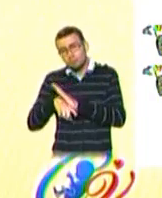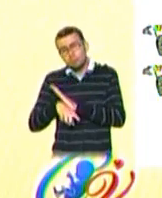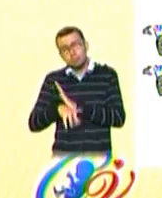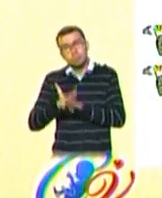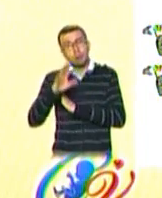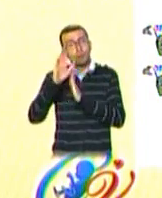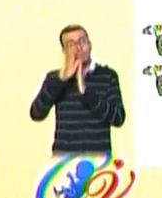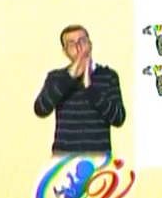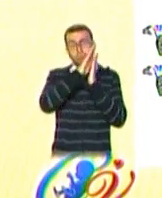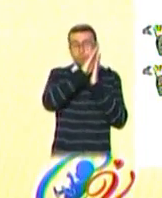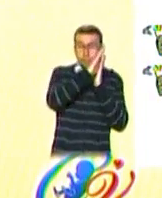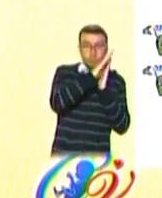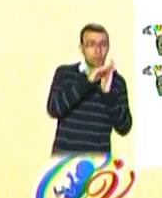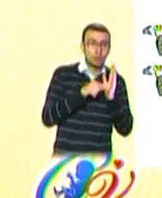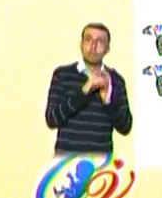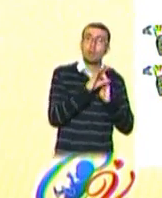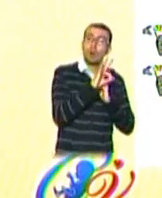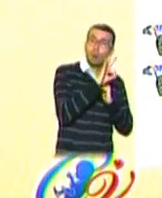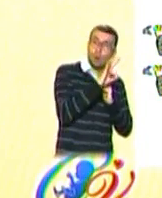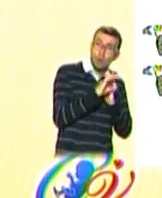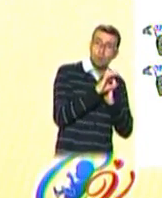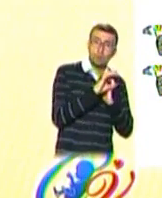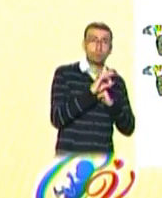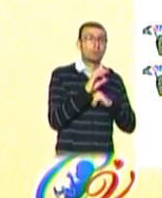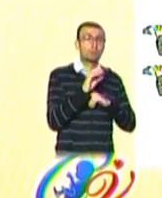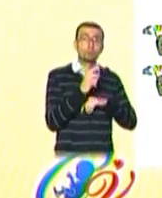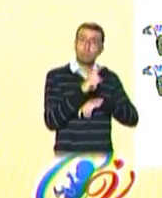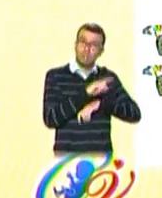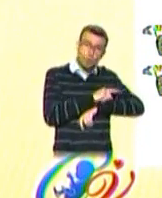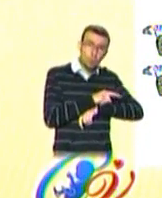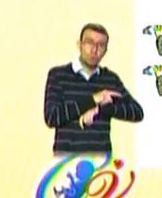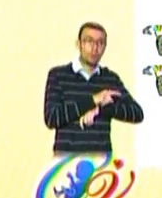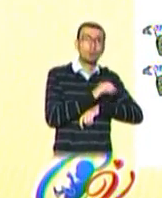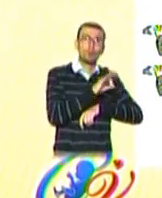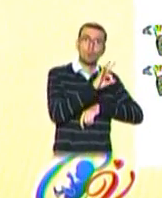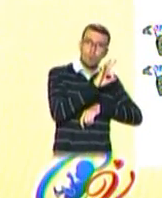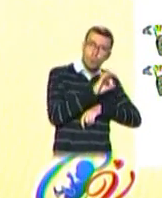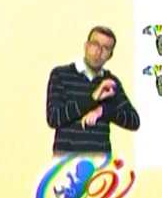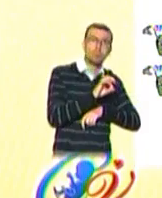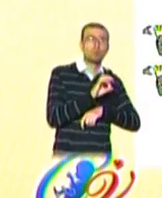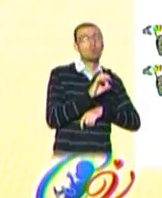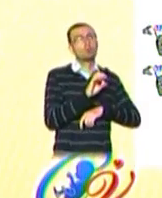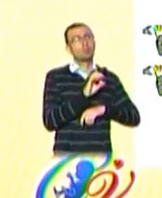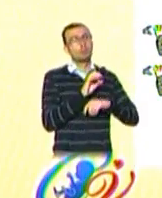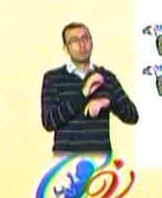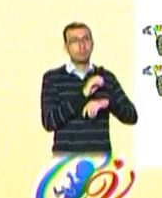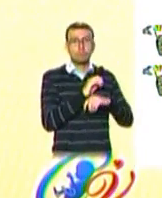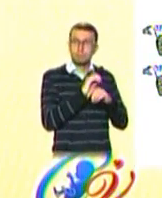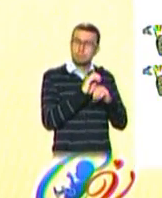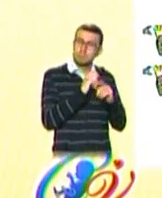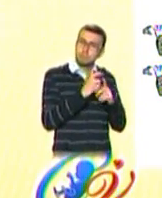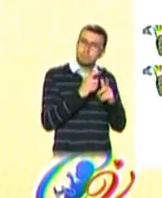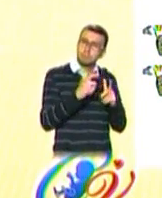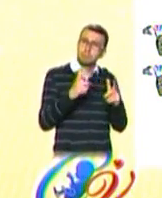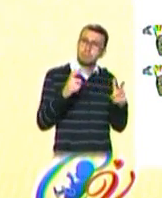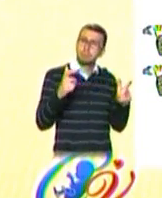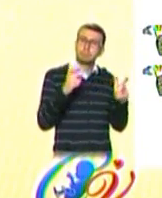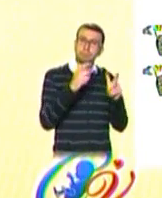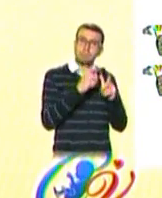en 8 ondas por segundo. Por eso uno se recupera con un buen dormir. Ustedes recuerdan a